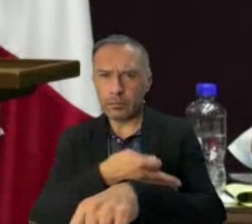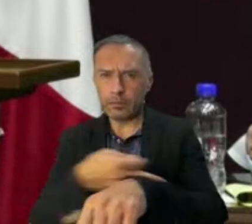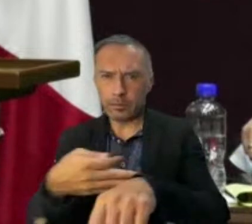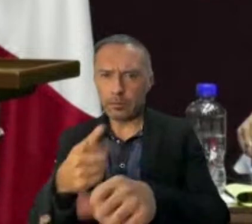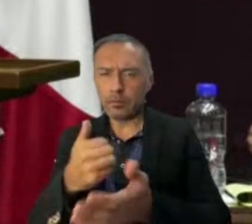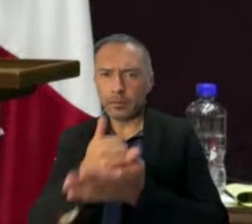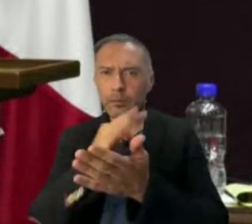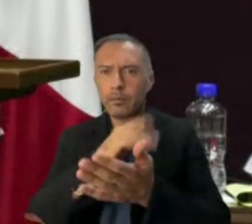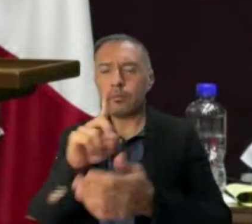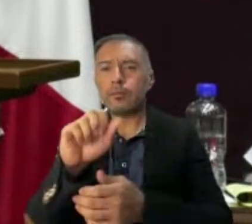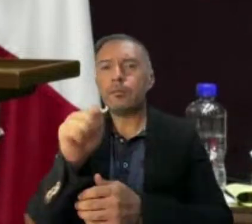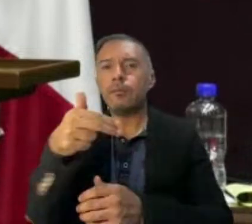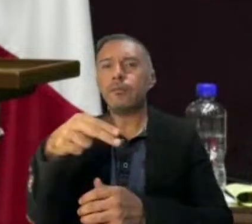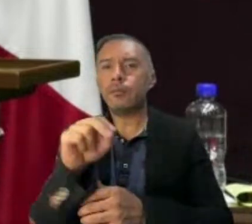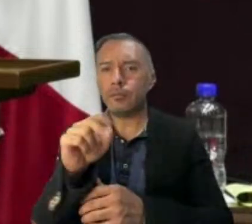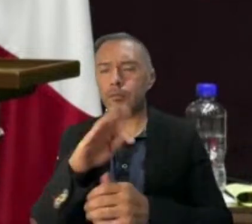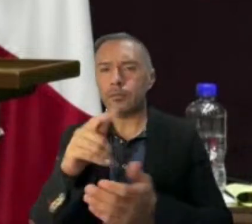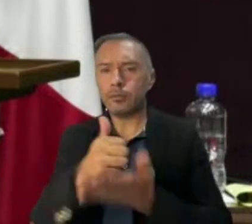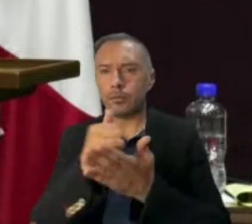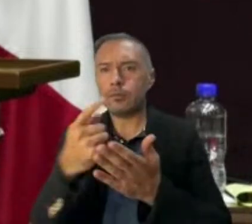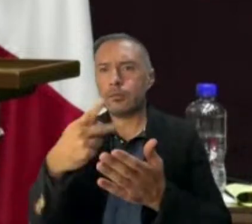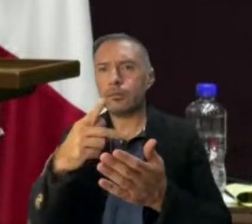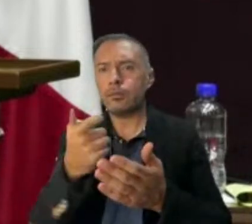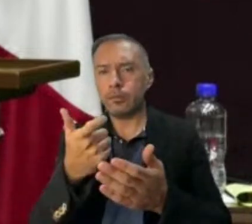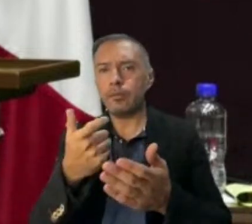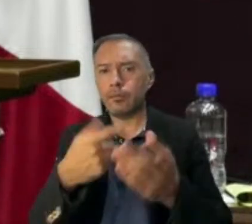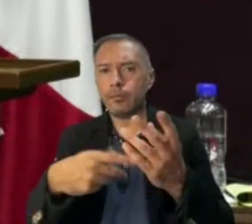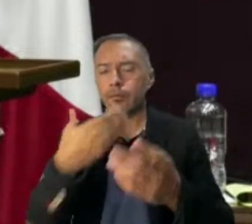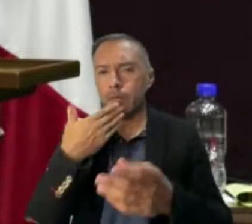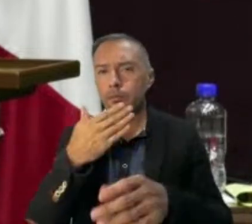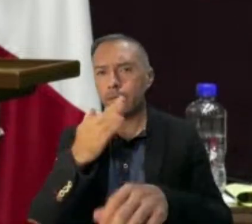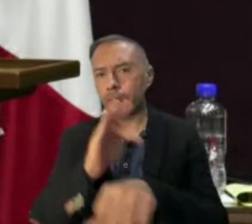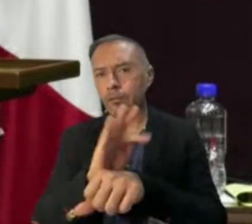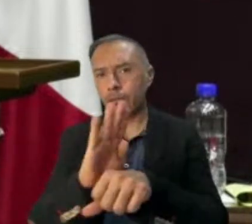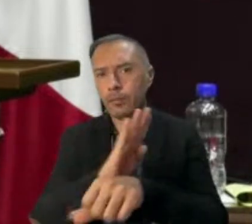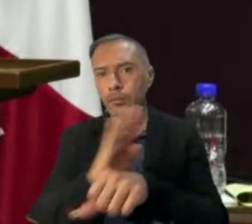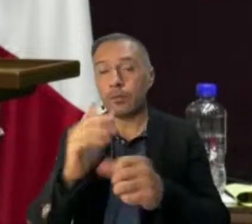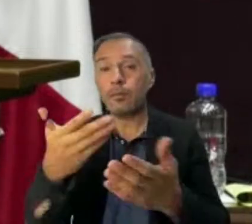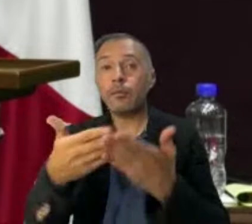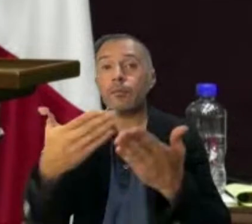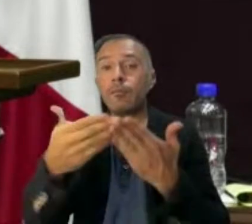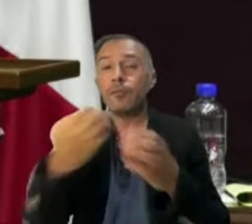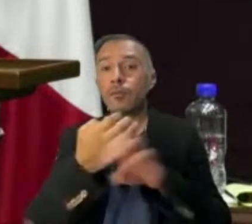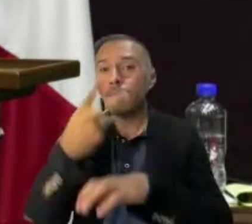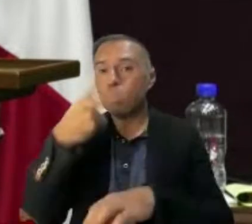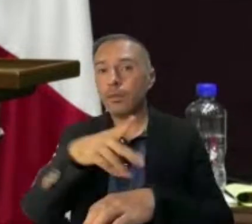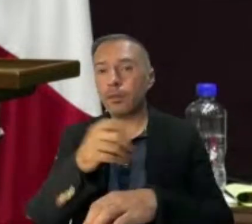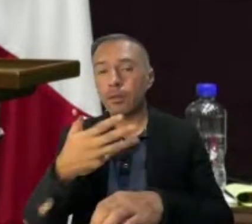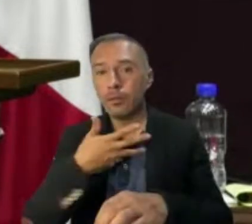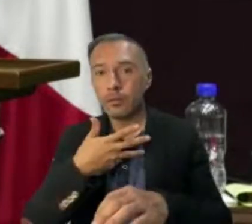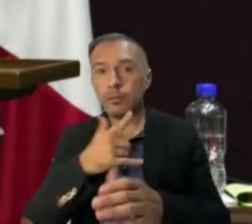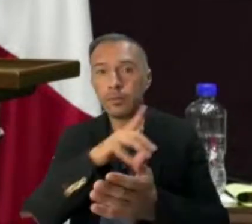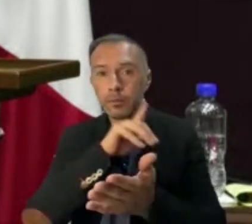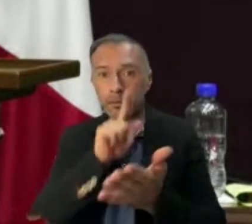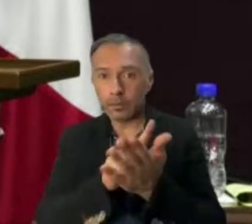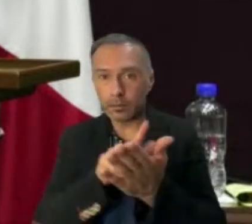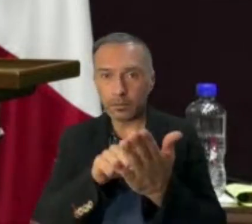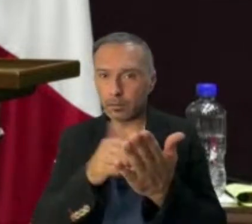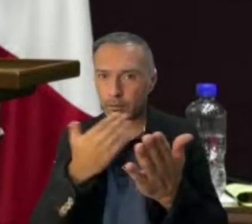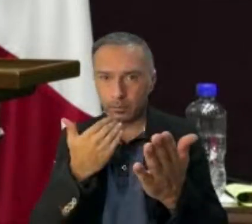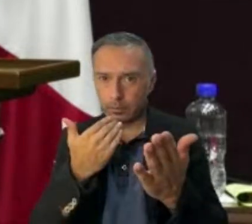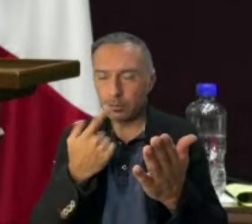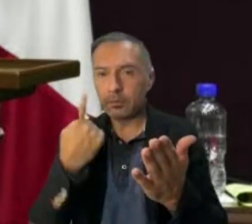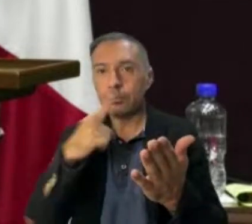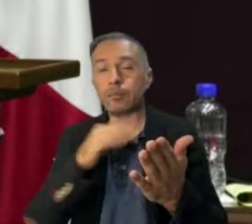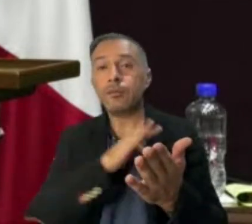daños, promoviendo su recuperación y bienestar. Actualmente en nuestro estado no hay alguna legislación que pueda